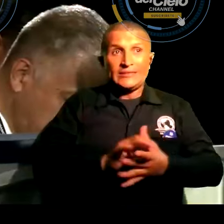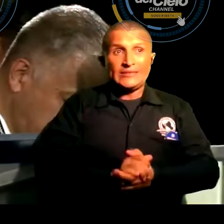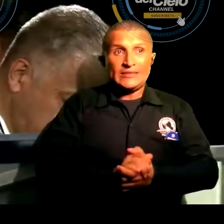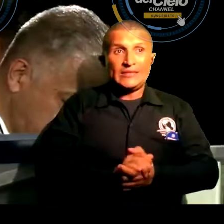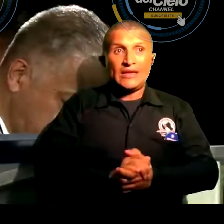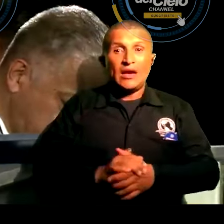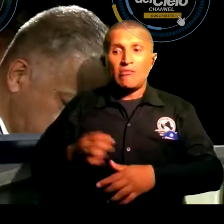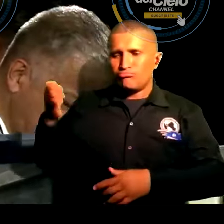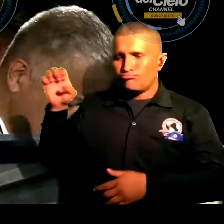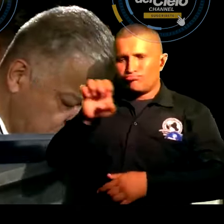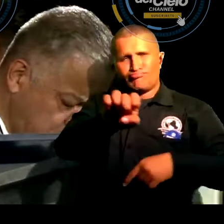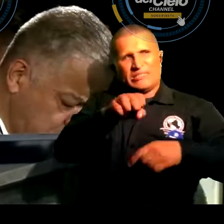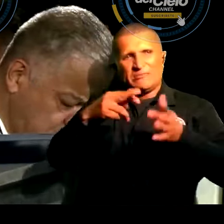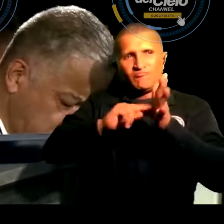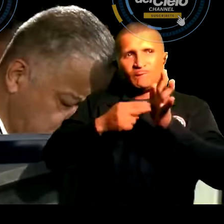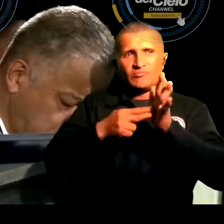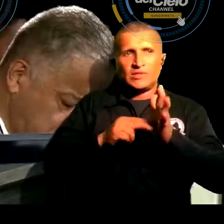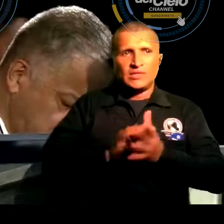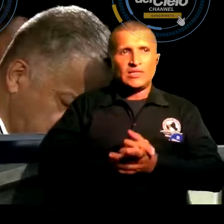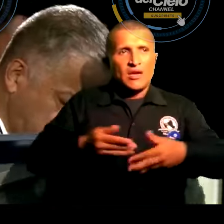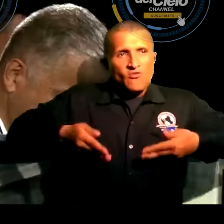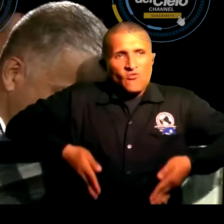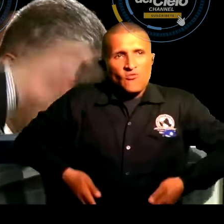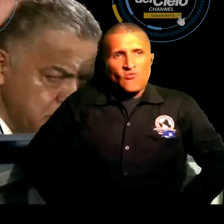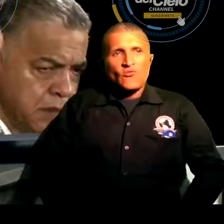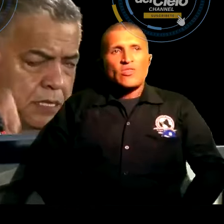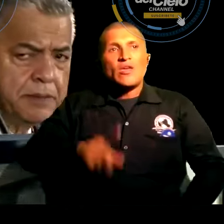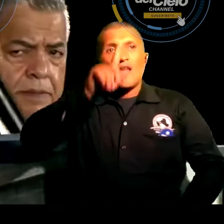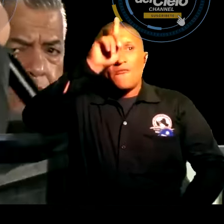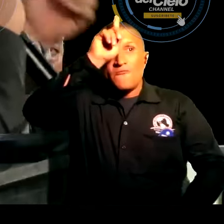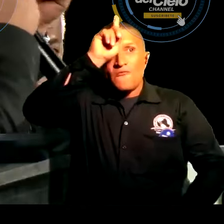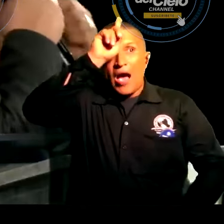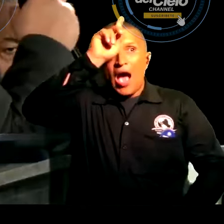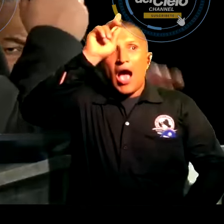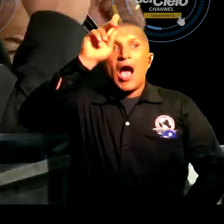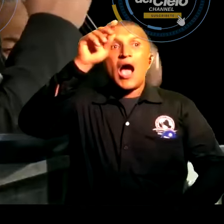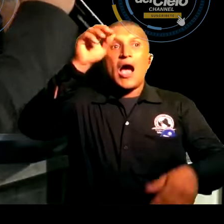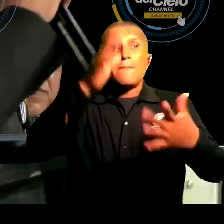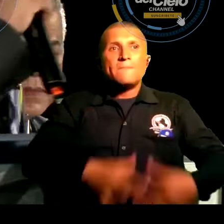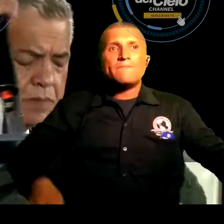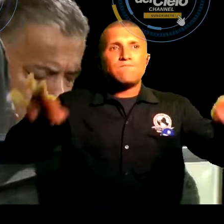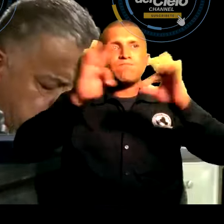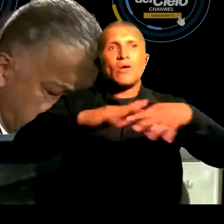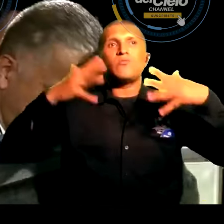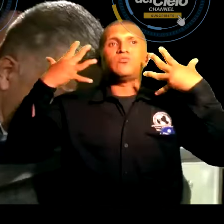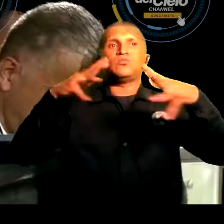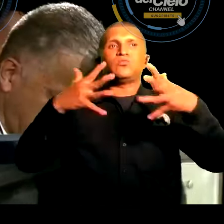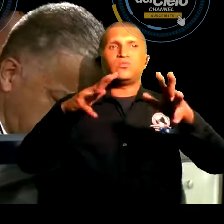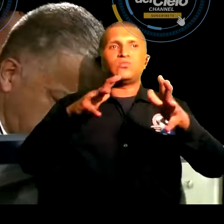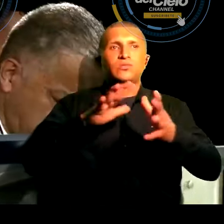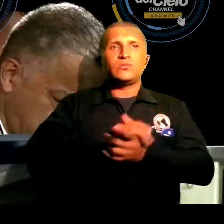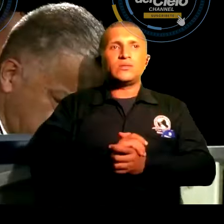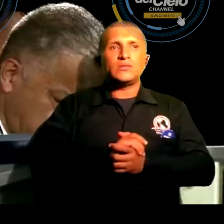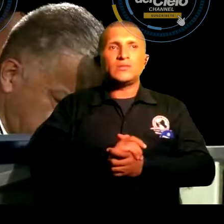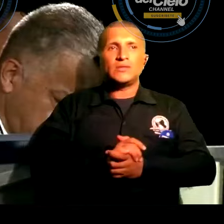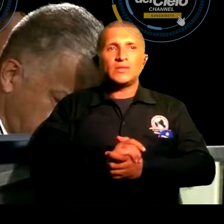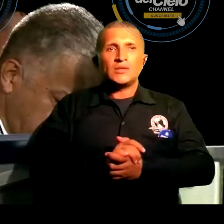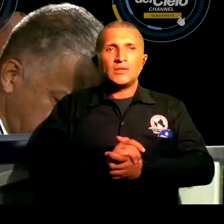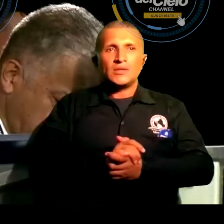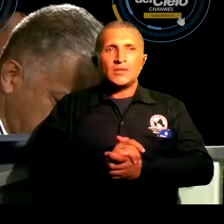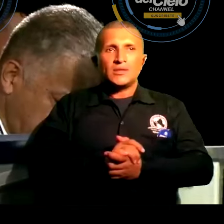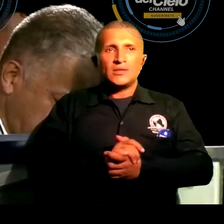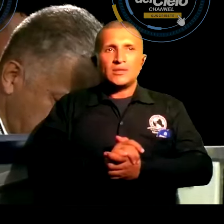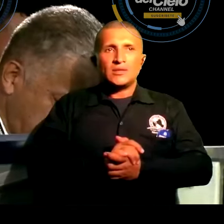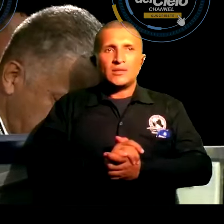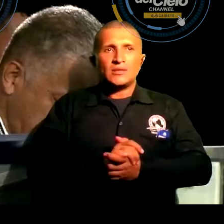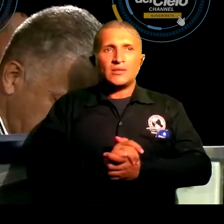aparece en plural. Cada que nacía un emperador, nacía alguien que traía buenas noticias. Pero para